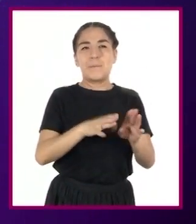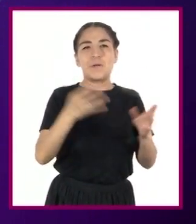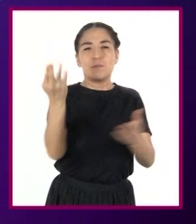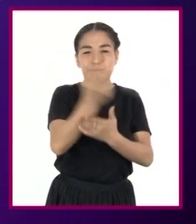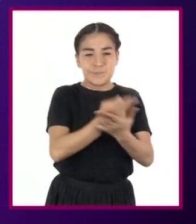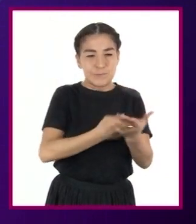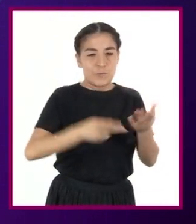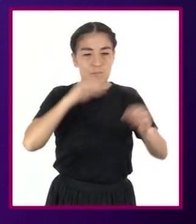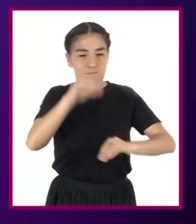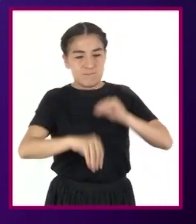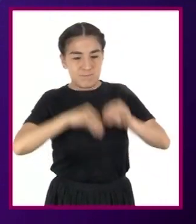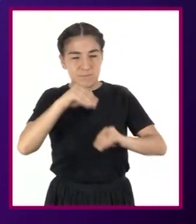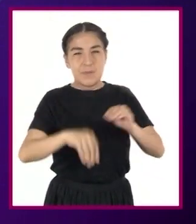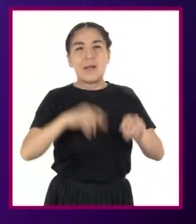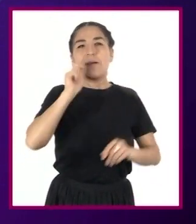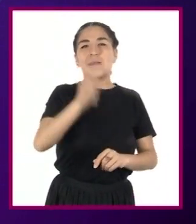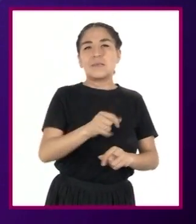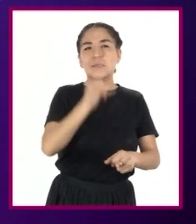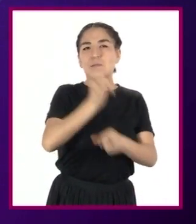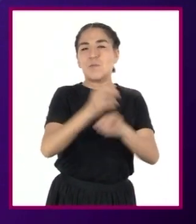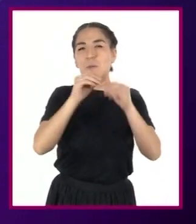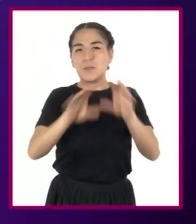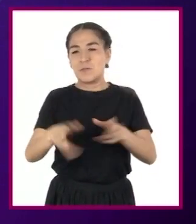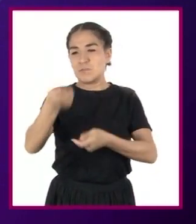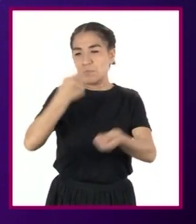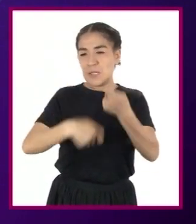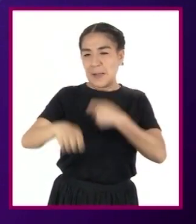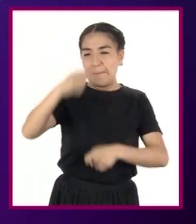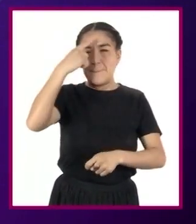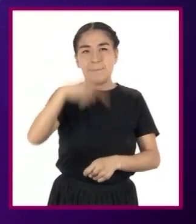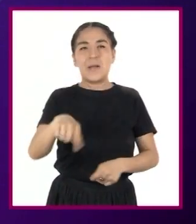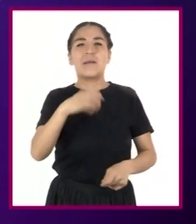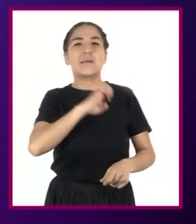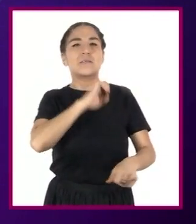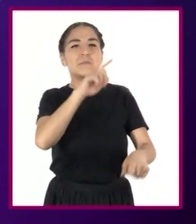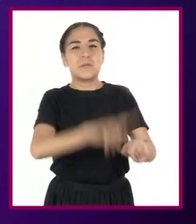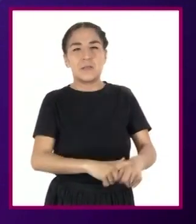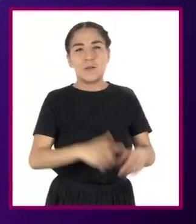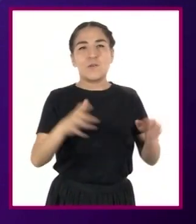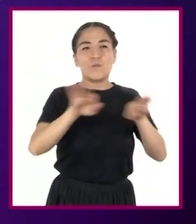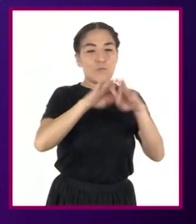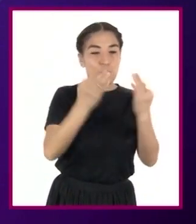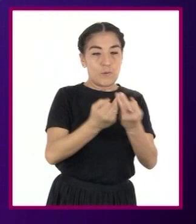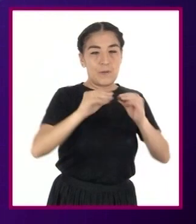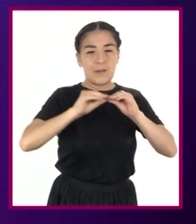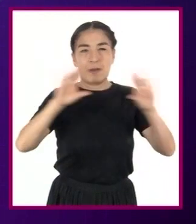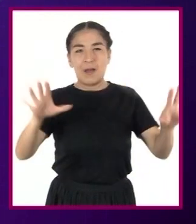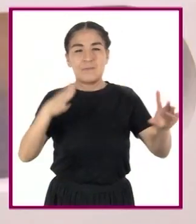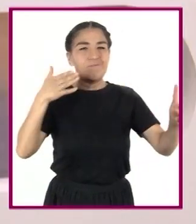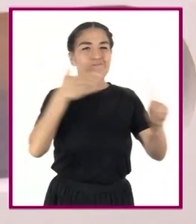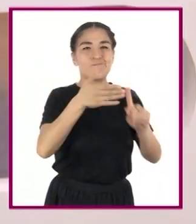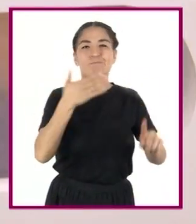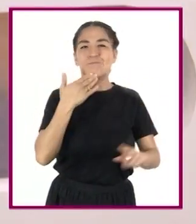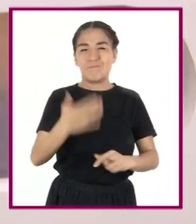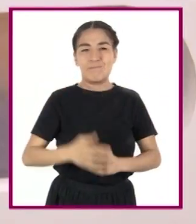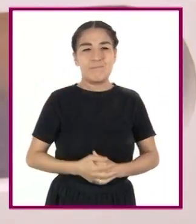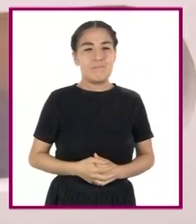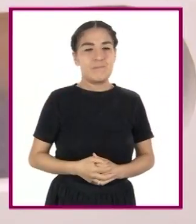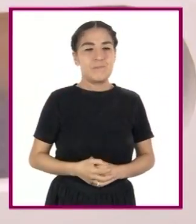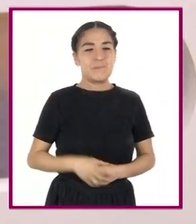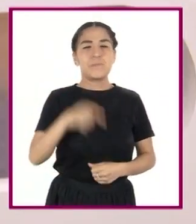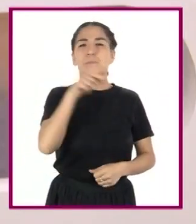la cual transferimos e intercambiamos información especializada de forma clara y precisa.